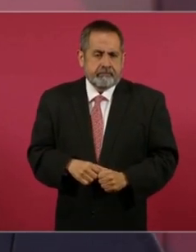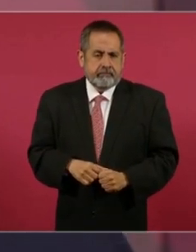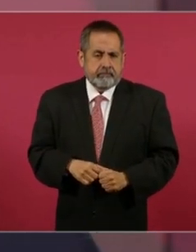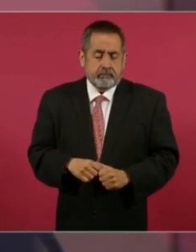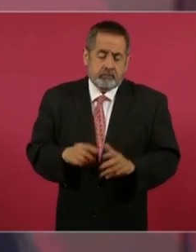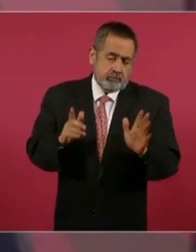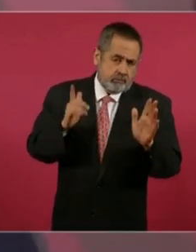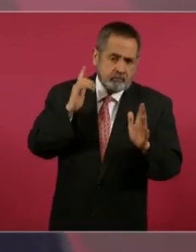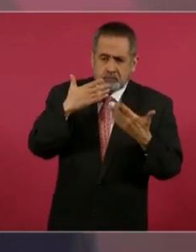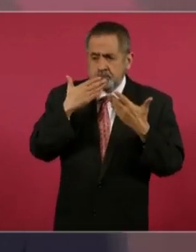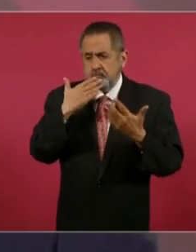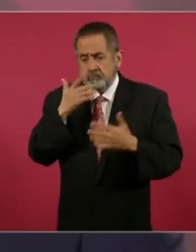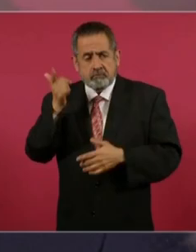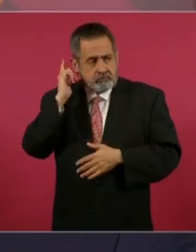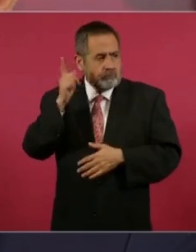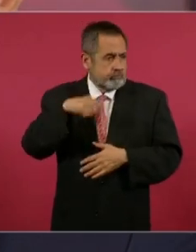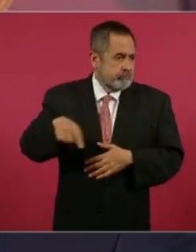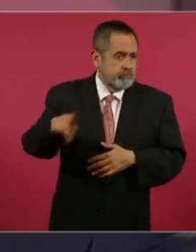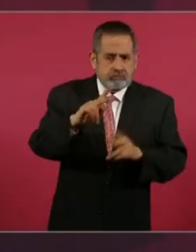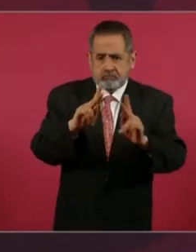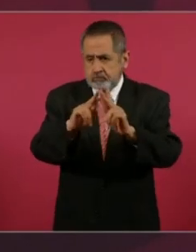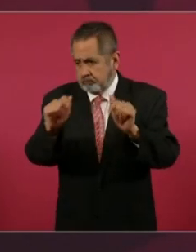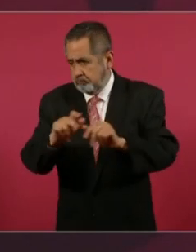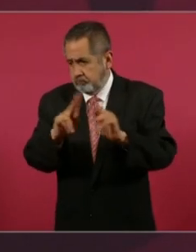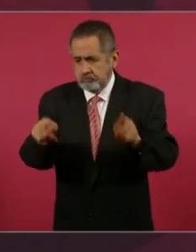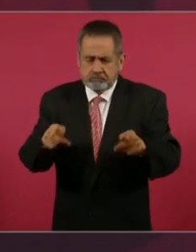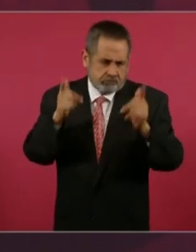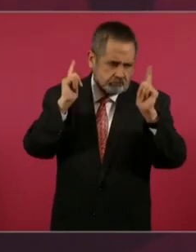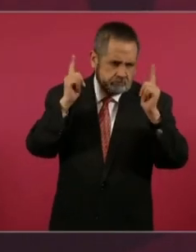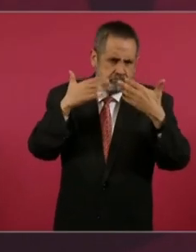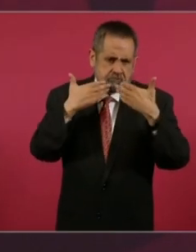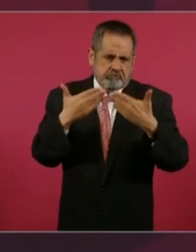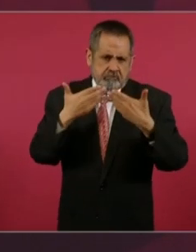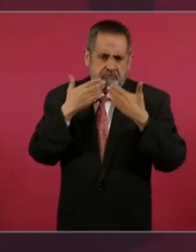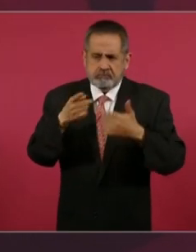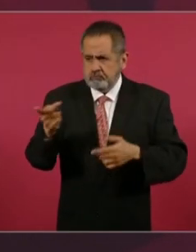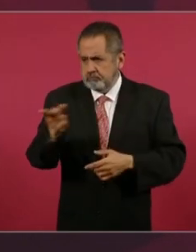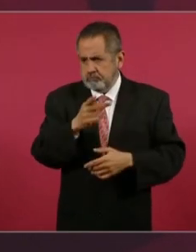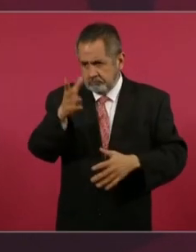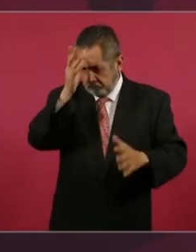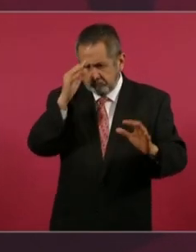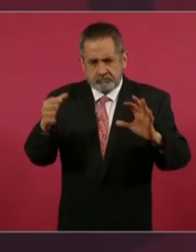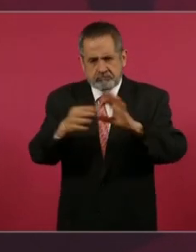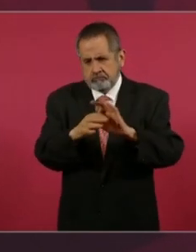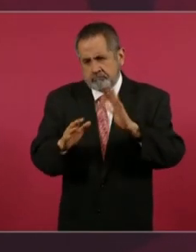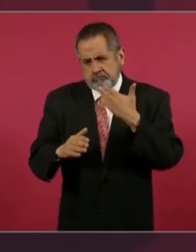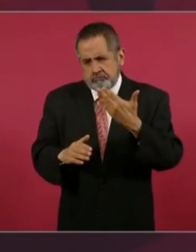Celebramos que se busque la paz, que se busquen los acuerdos.